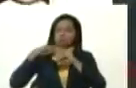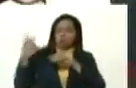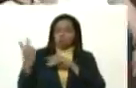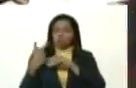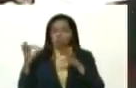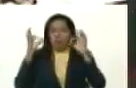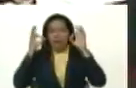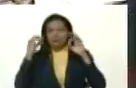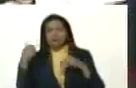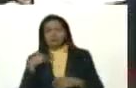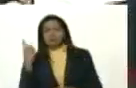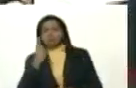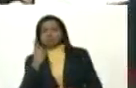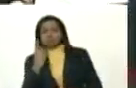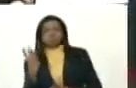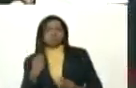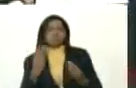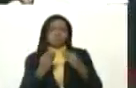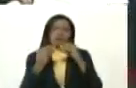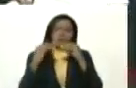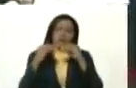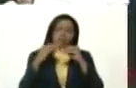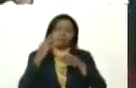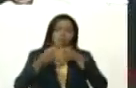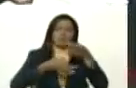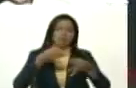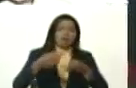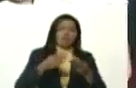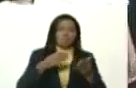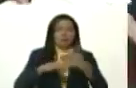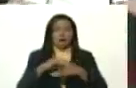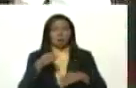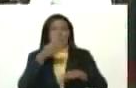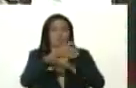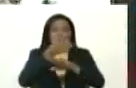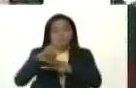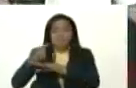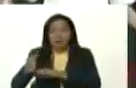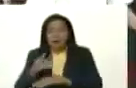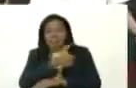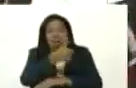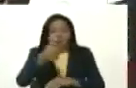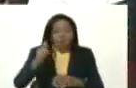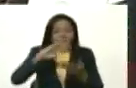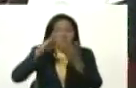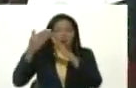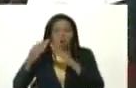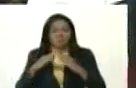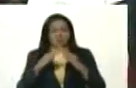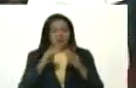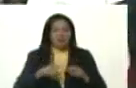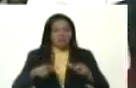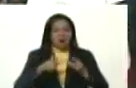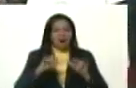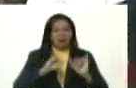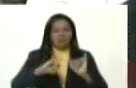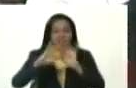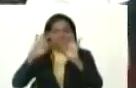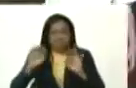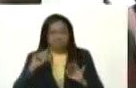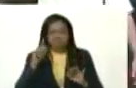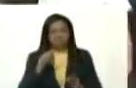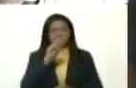un poco Caracas, cómo hacemos para llegarle a todas las parroquias, a todas las comunidades, a todos los sectores, a todos